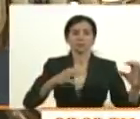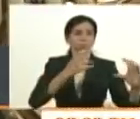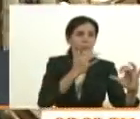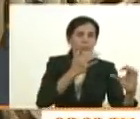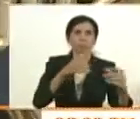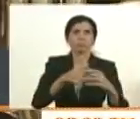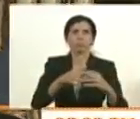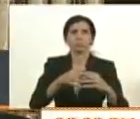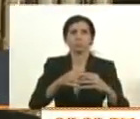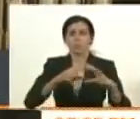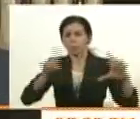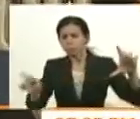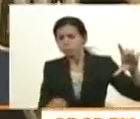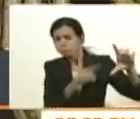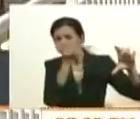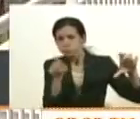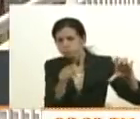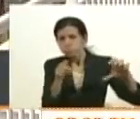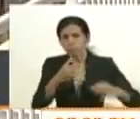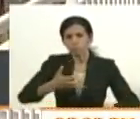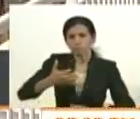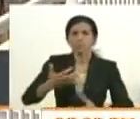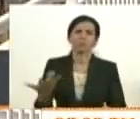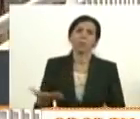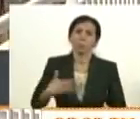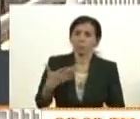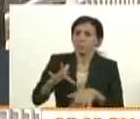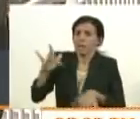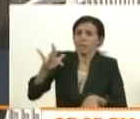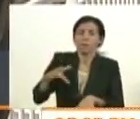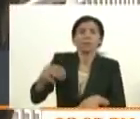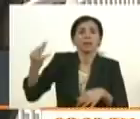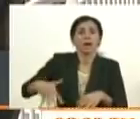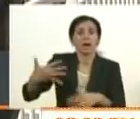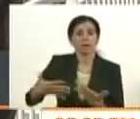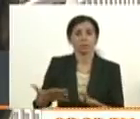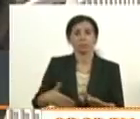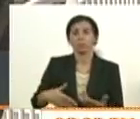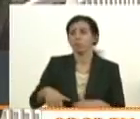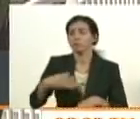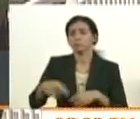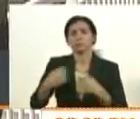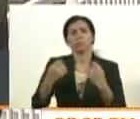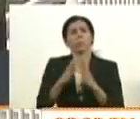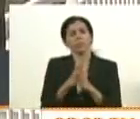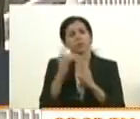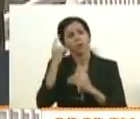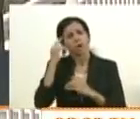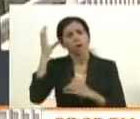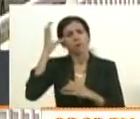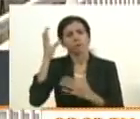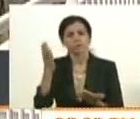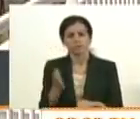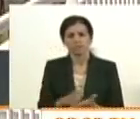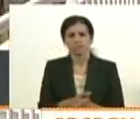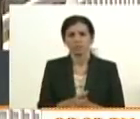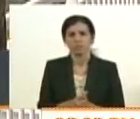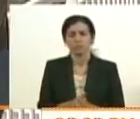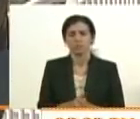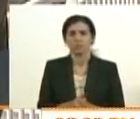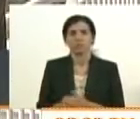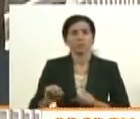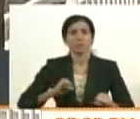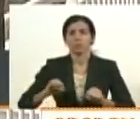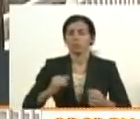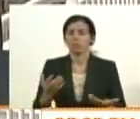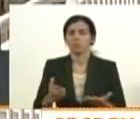los laboratorios también. Entonces, no, esto no puede seguir así, caballero. Esto tenemos que tener una forma, el señor tiene que entrar en conciencia, tiene que activarse ya